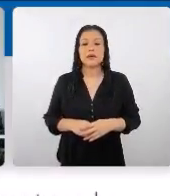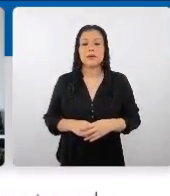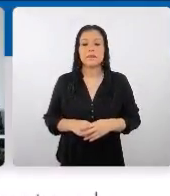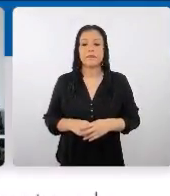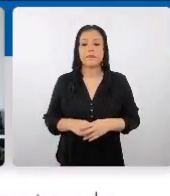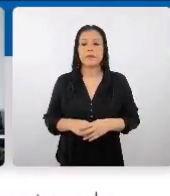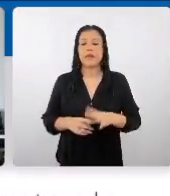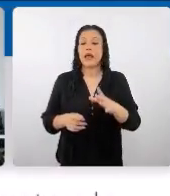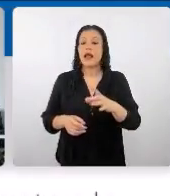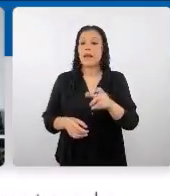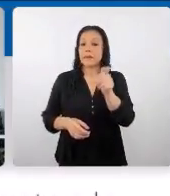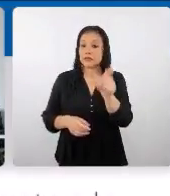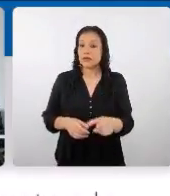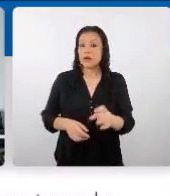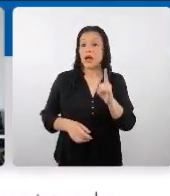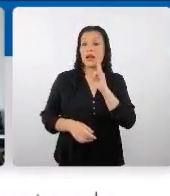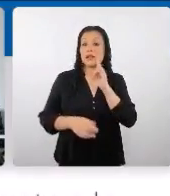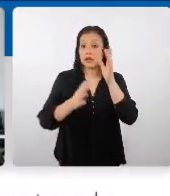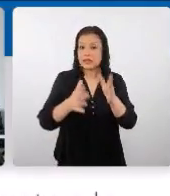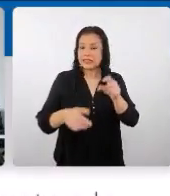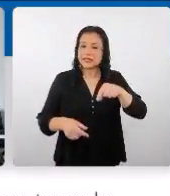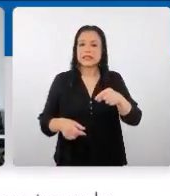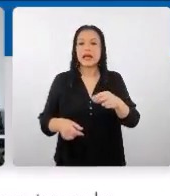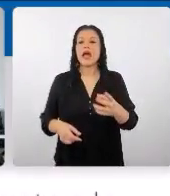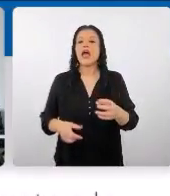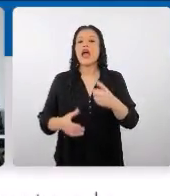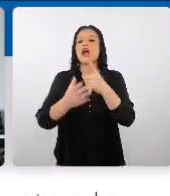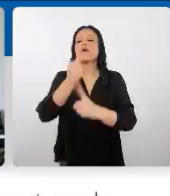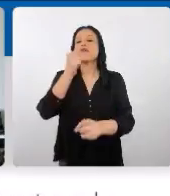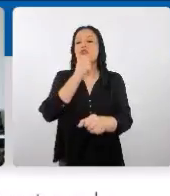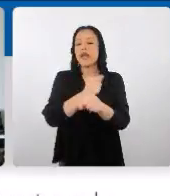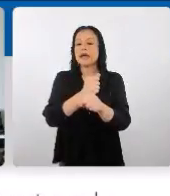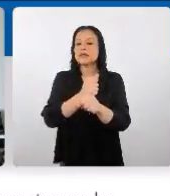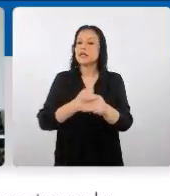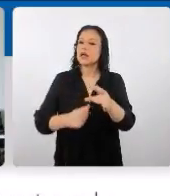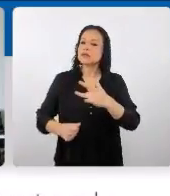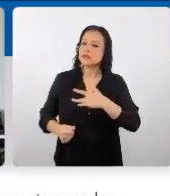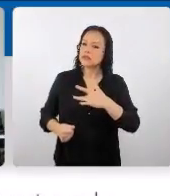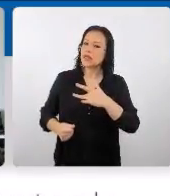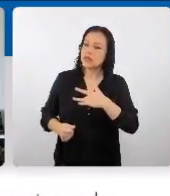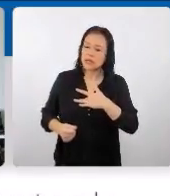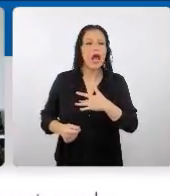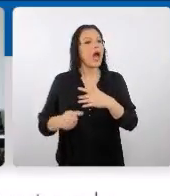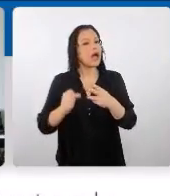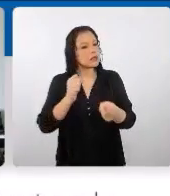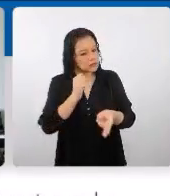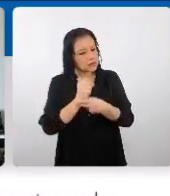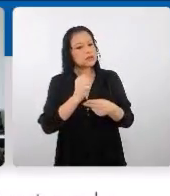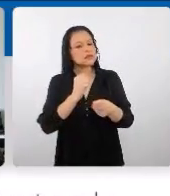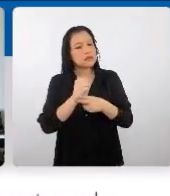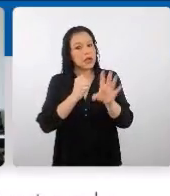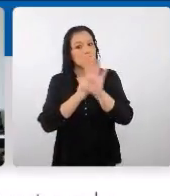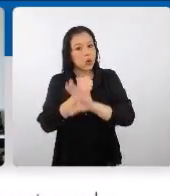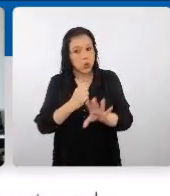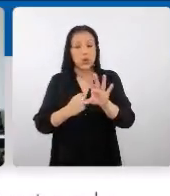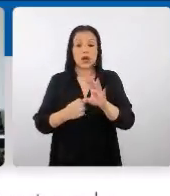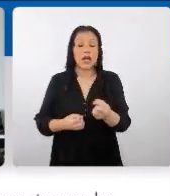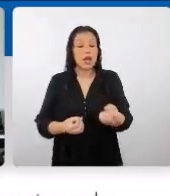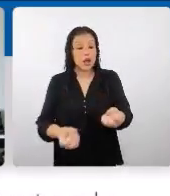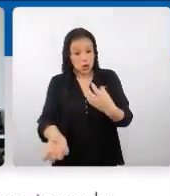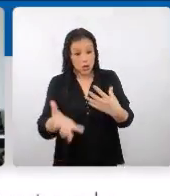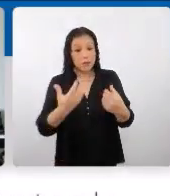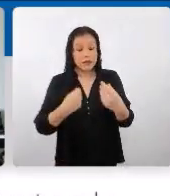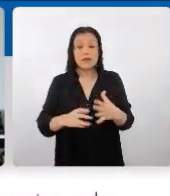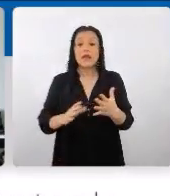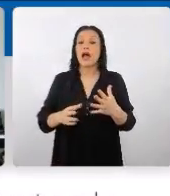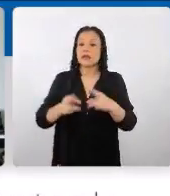el estadounidense necesita confianza, necesita sentir las garantías de que se está cumpliendo con los protocolos